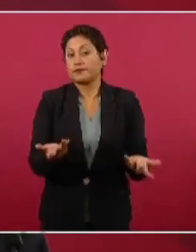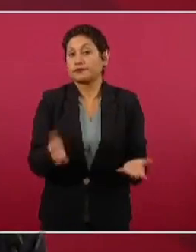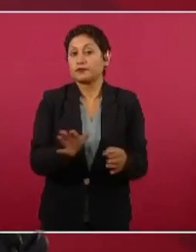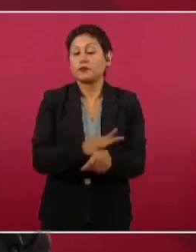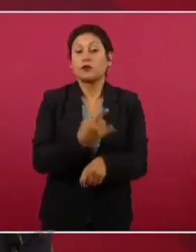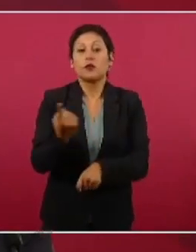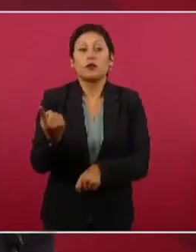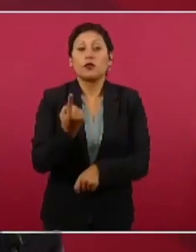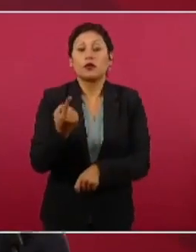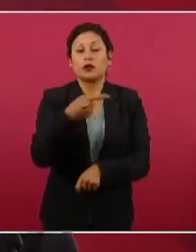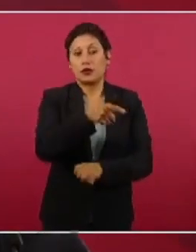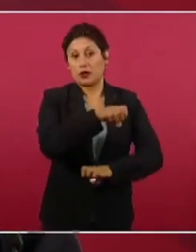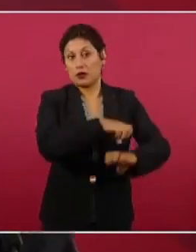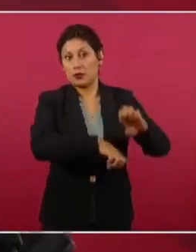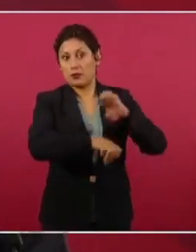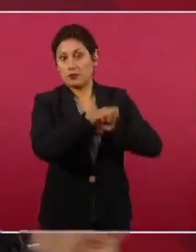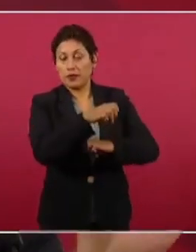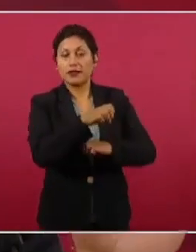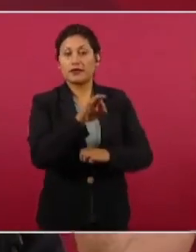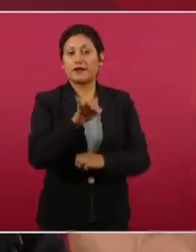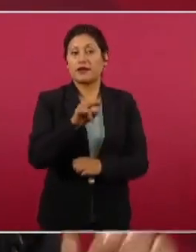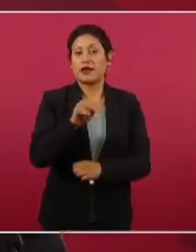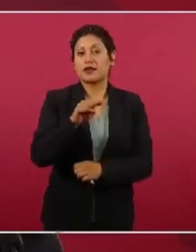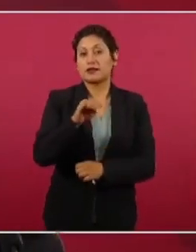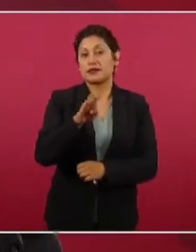general estas financieras